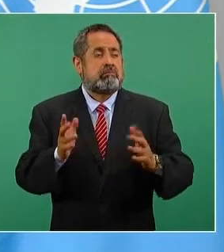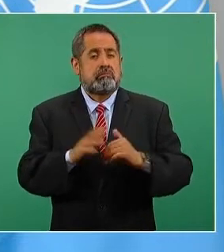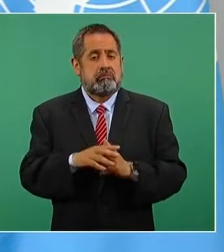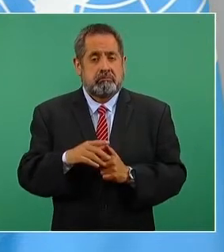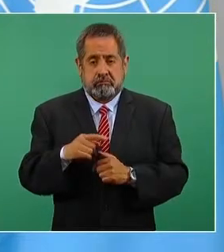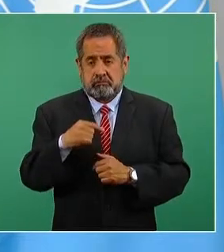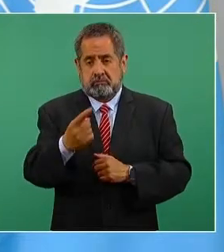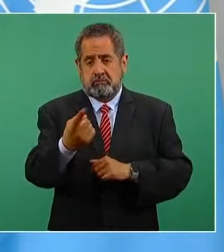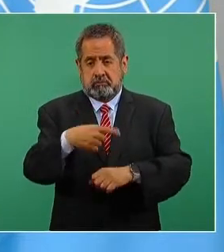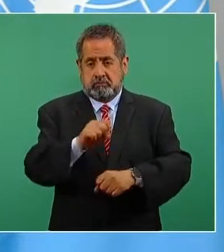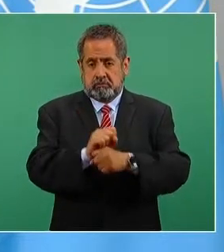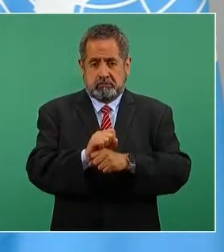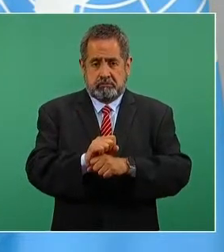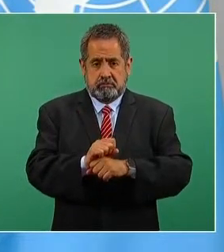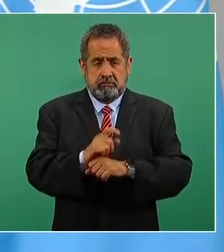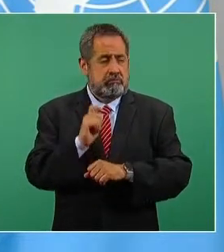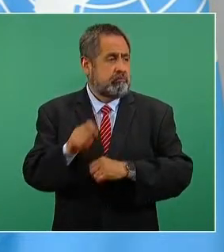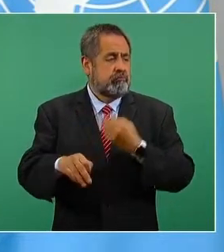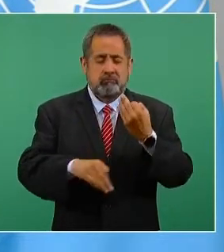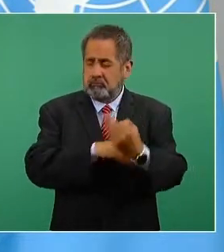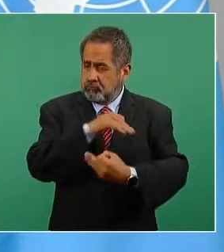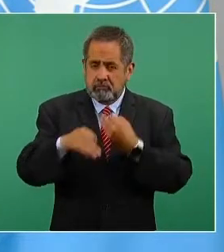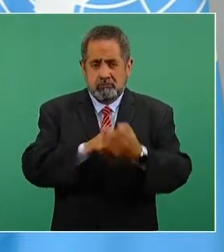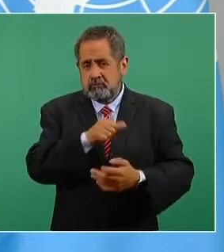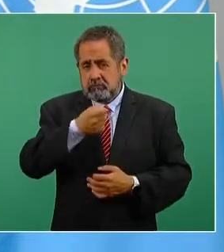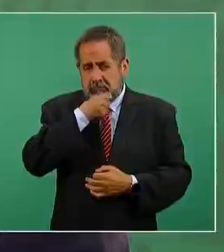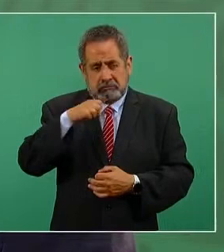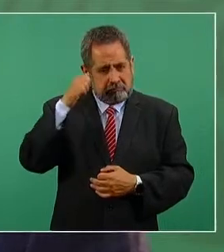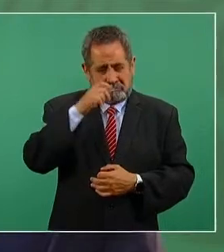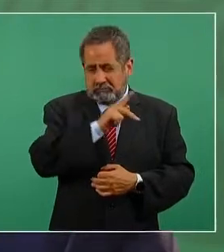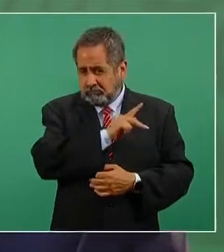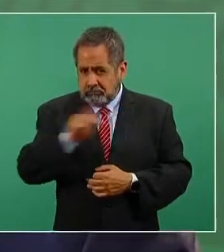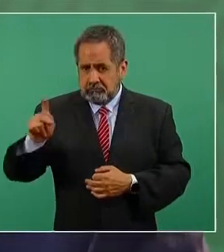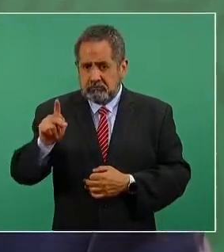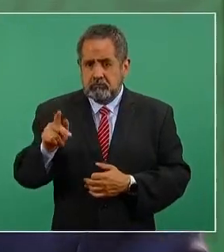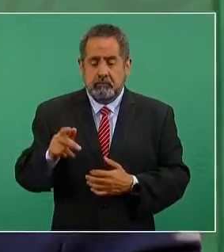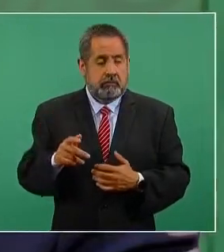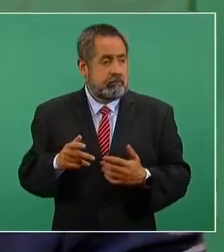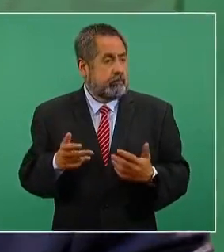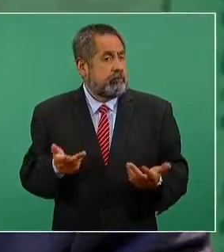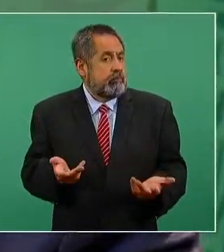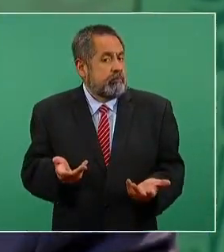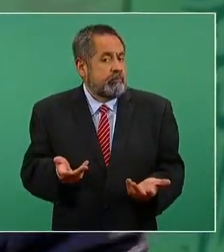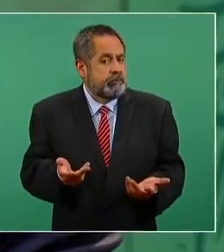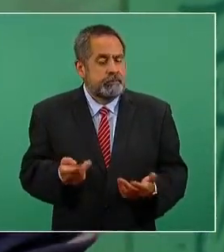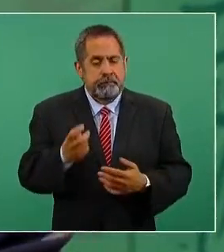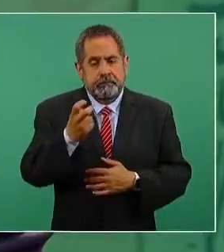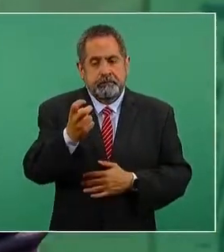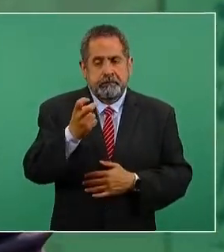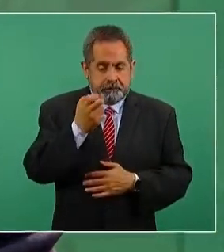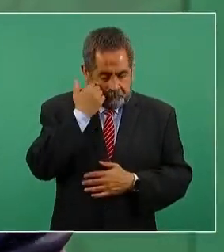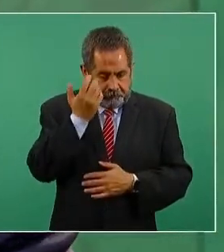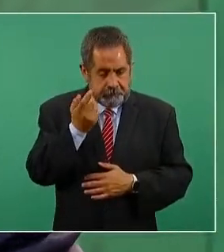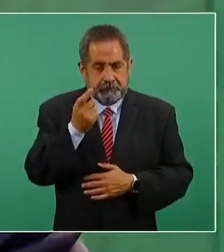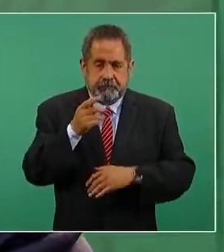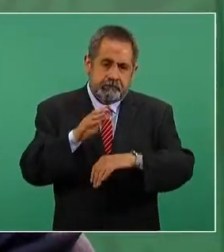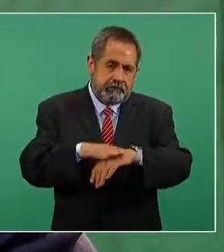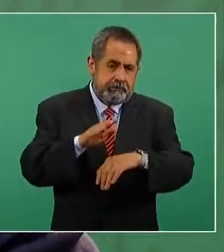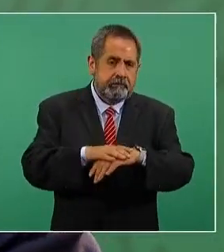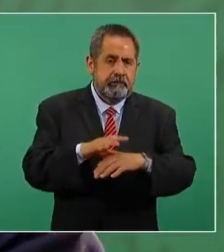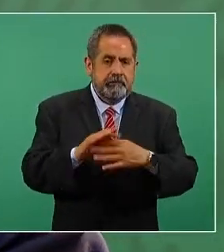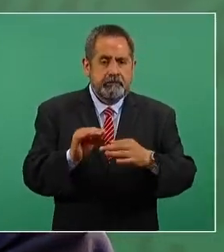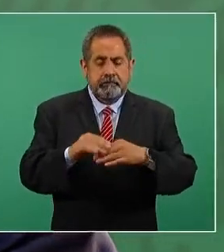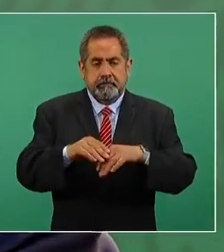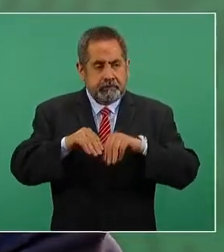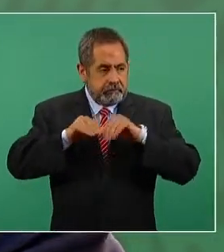para la próxima semana ya van a estar todos los adultos mayores. Entonces, ¿qué es lo que quiero que